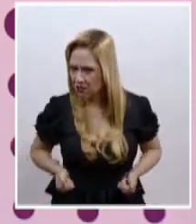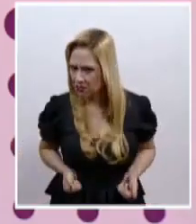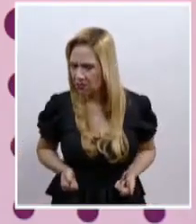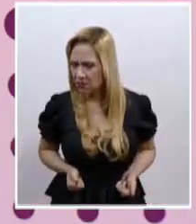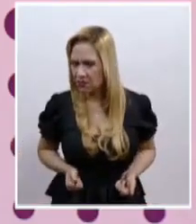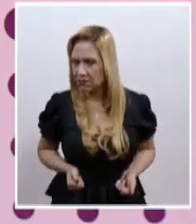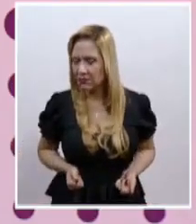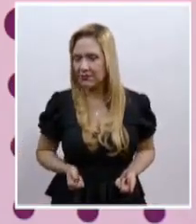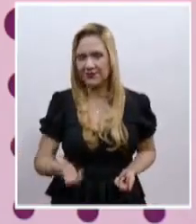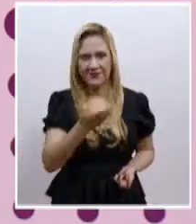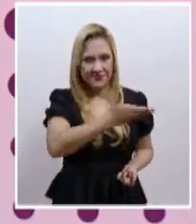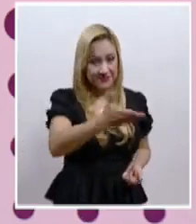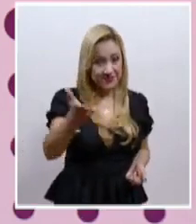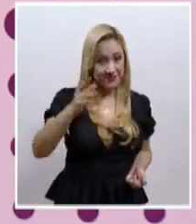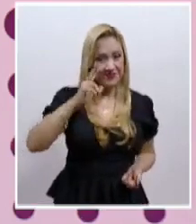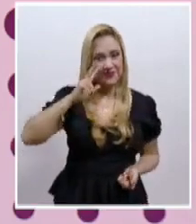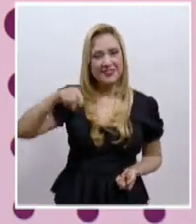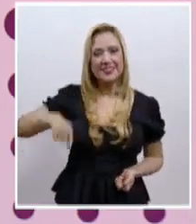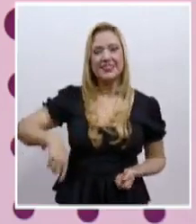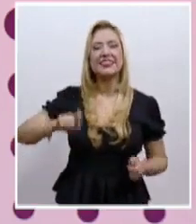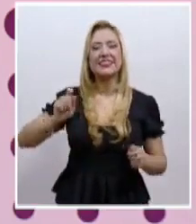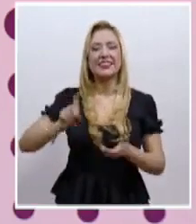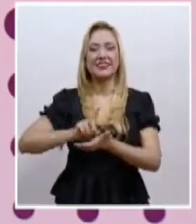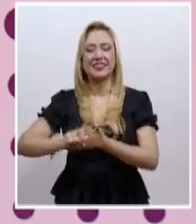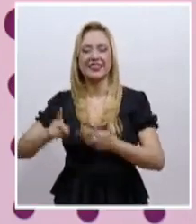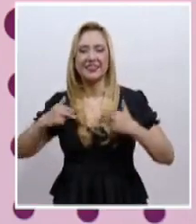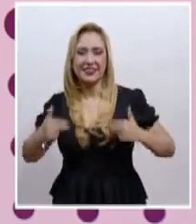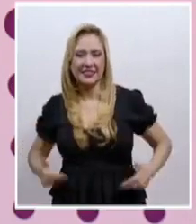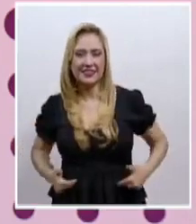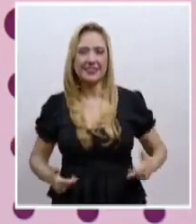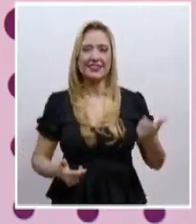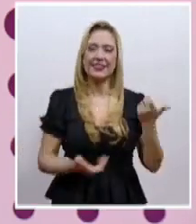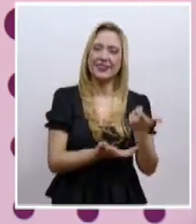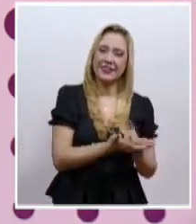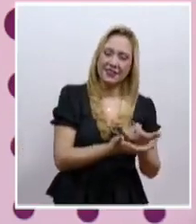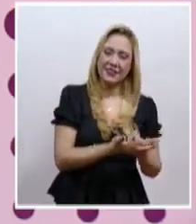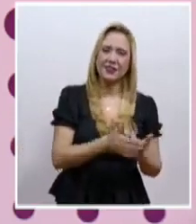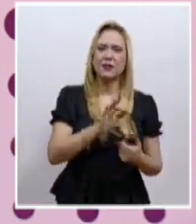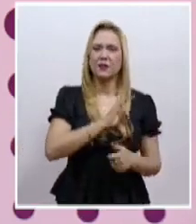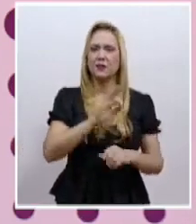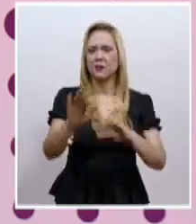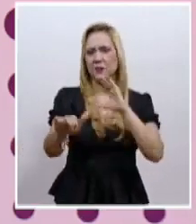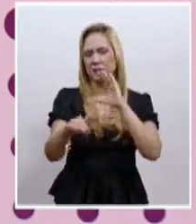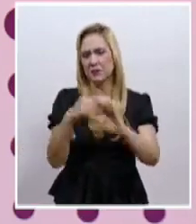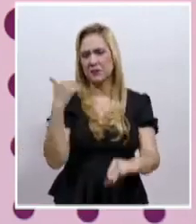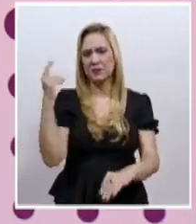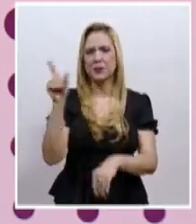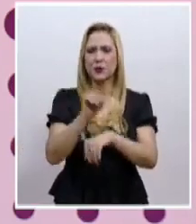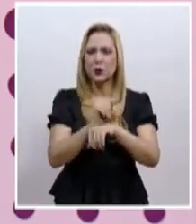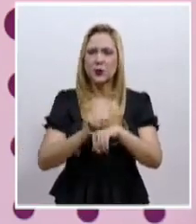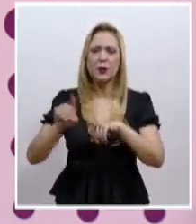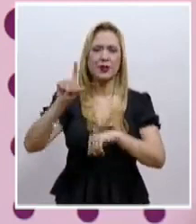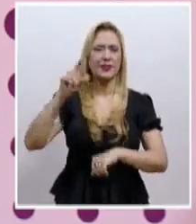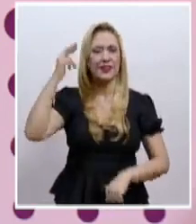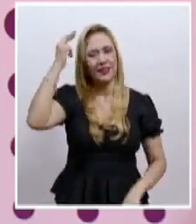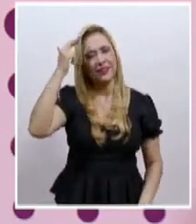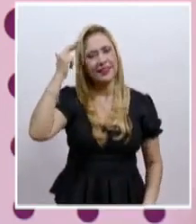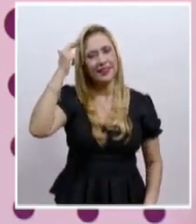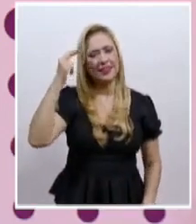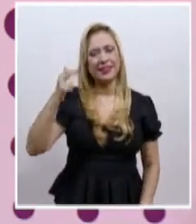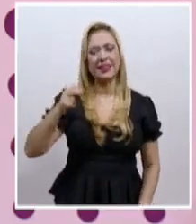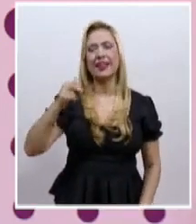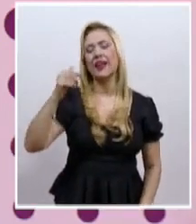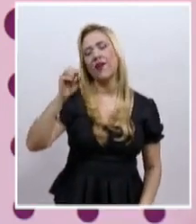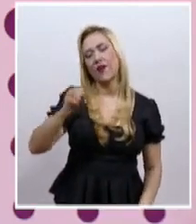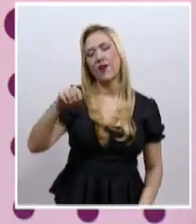Le recordamos que estamos platicando sobre la relación entre economía y derechos humanos y que me pueden mandar sus comentarios a mi cuenta de Twitter rniembro1 o a la